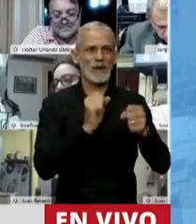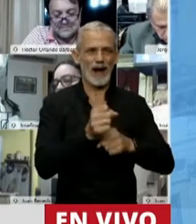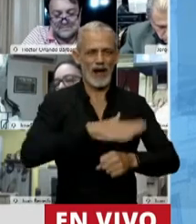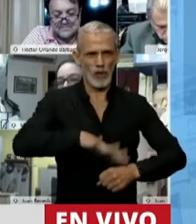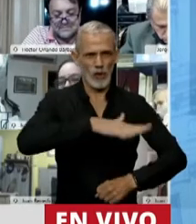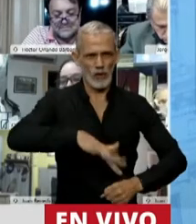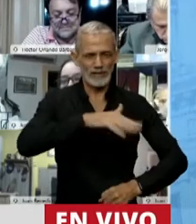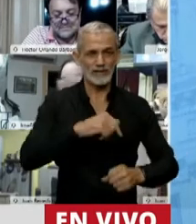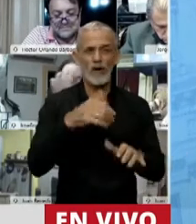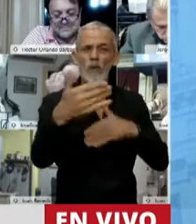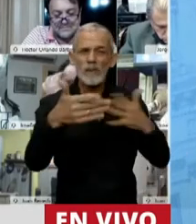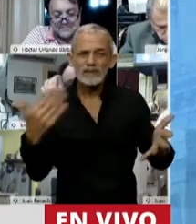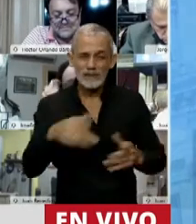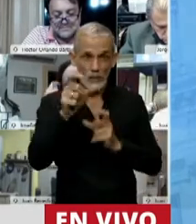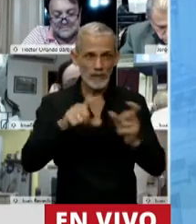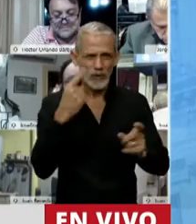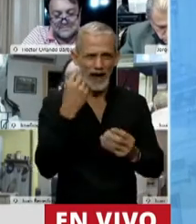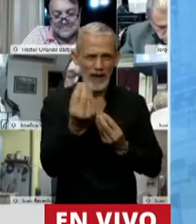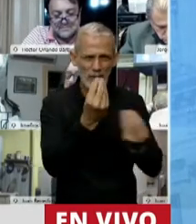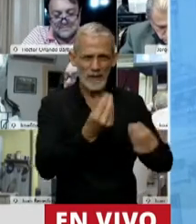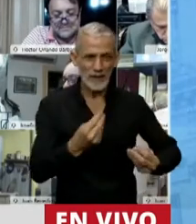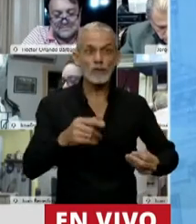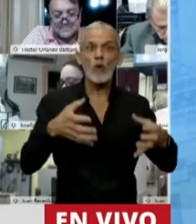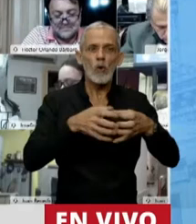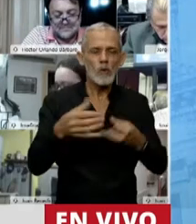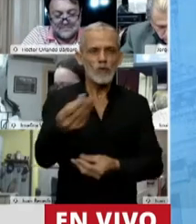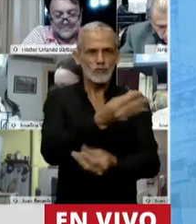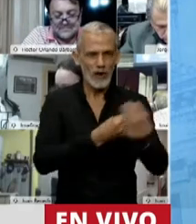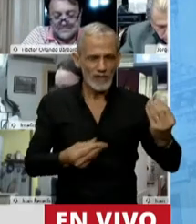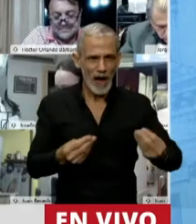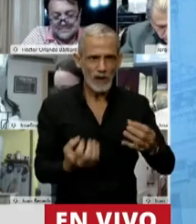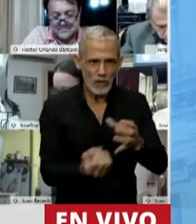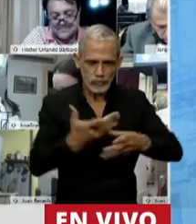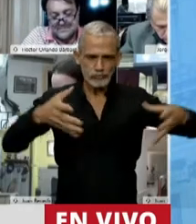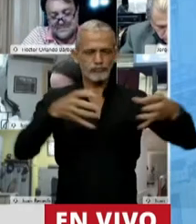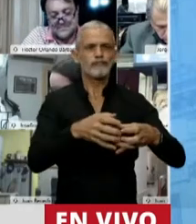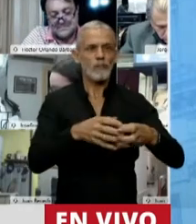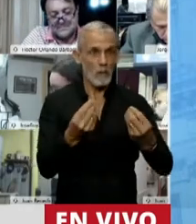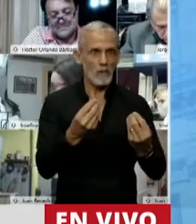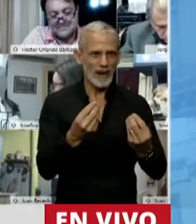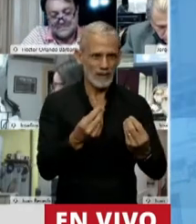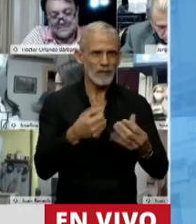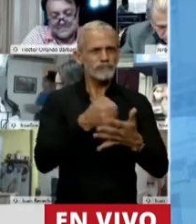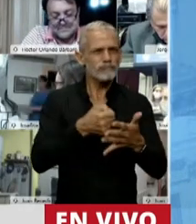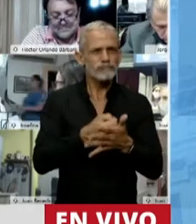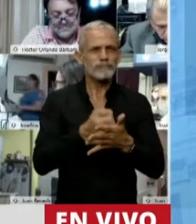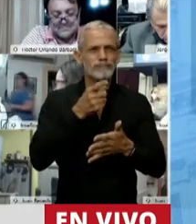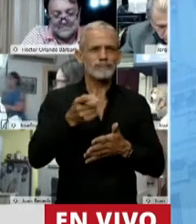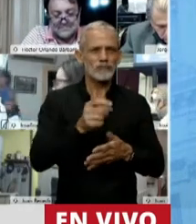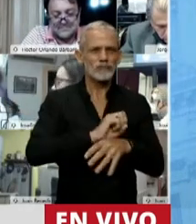los vecinos todos los grupos solidarios que se formaron para hacer frente a la pandemia